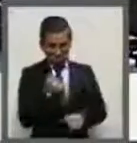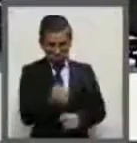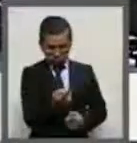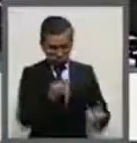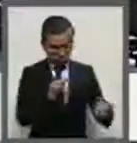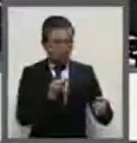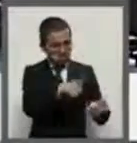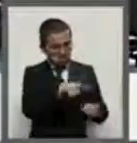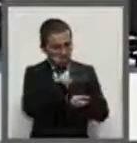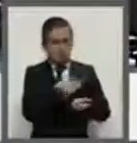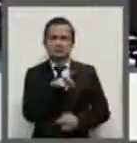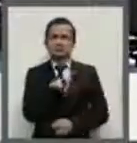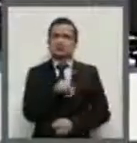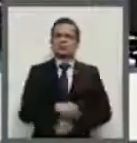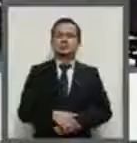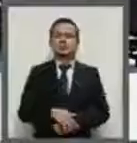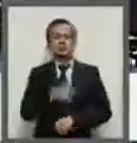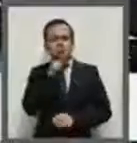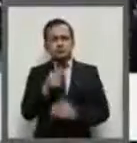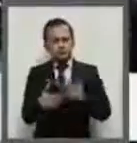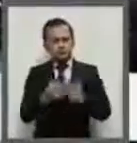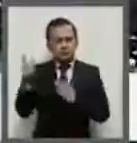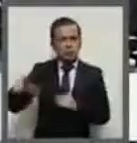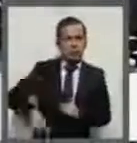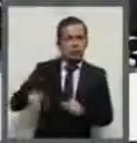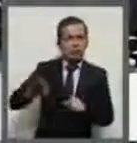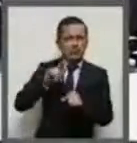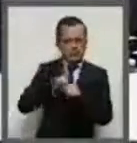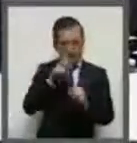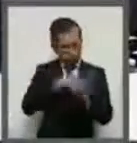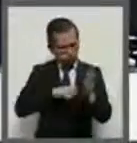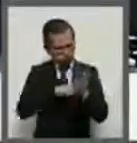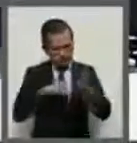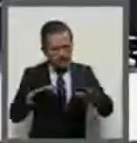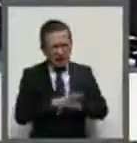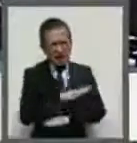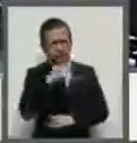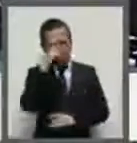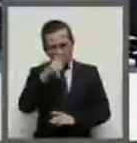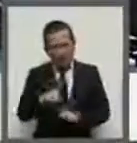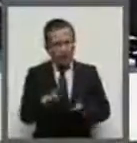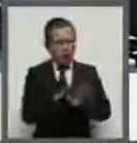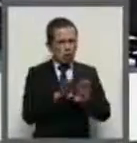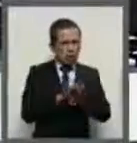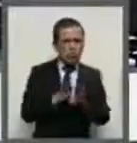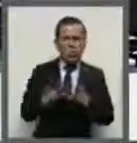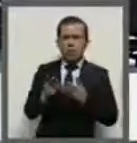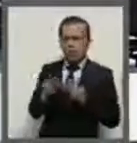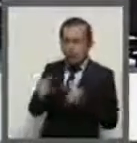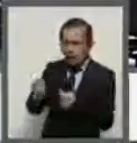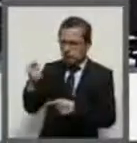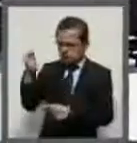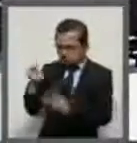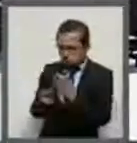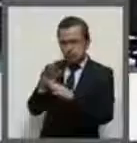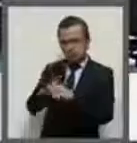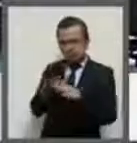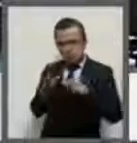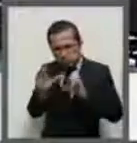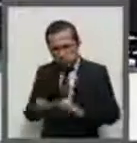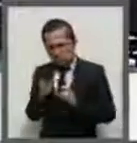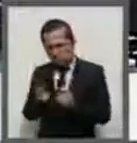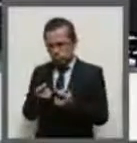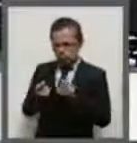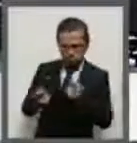La profunda reingeniería que promueve el Ejecutivo Federal en la reorientación del gasto hacia el bienestar de los mexicanos y las